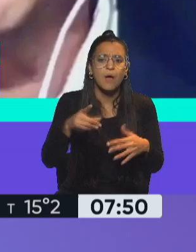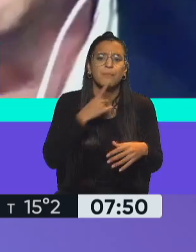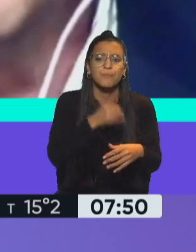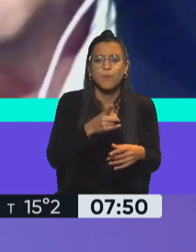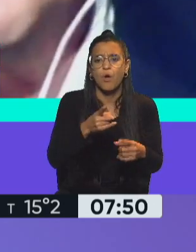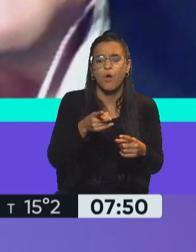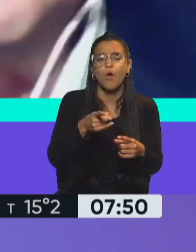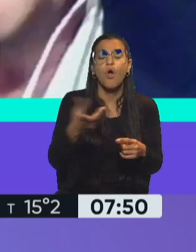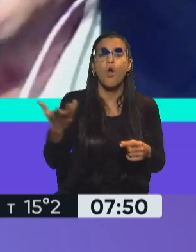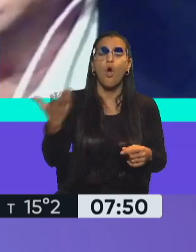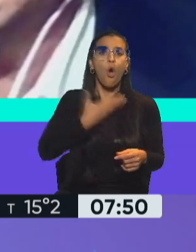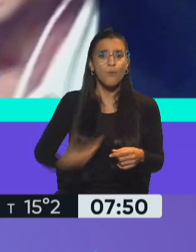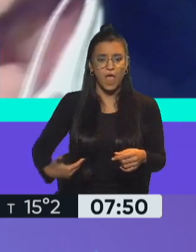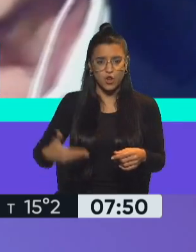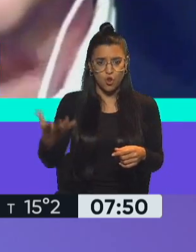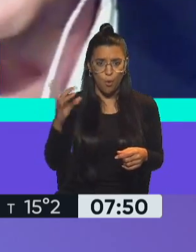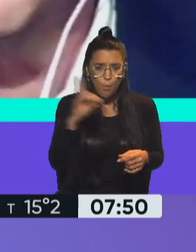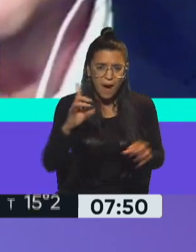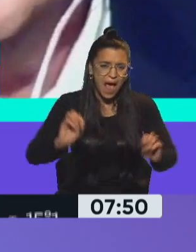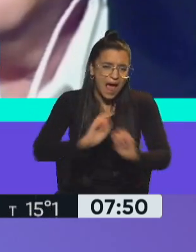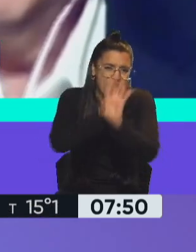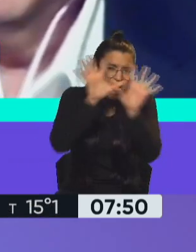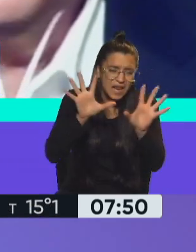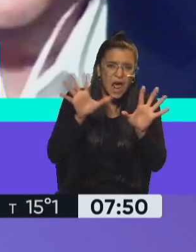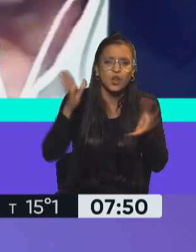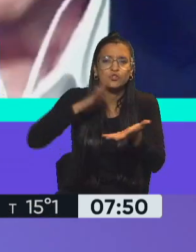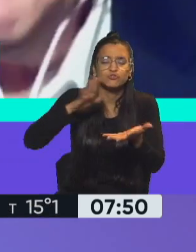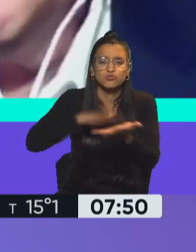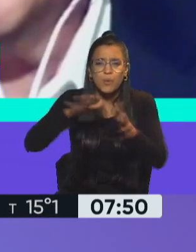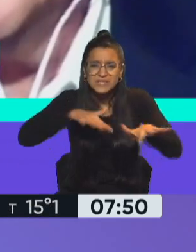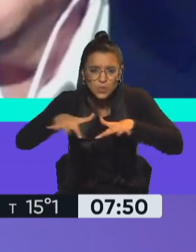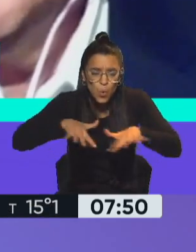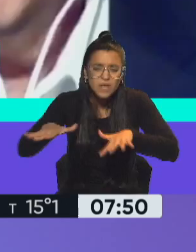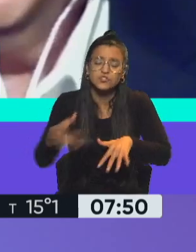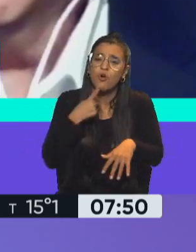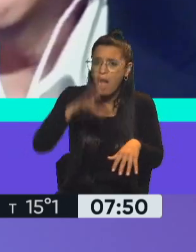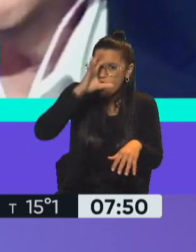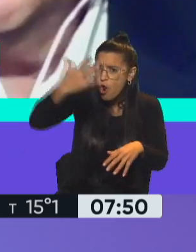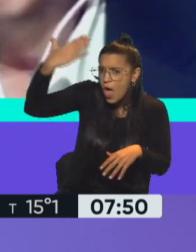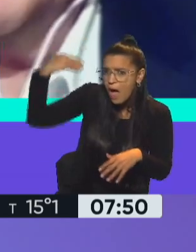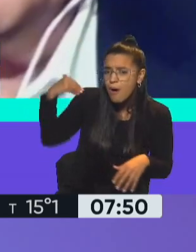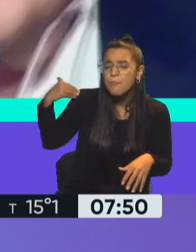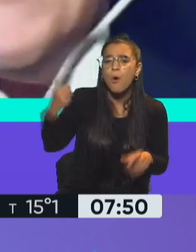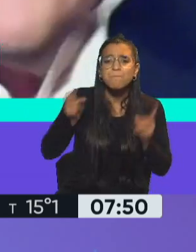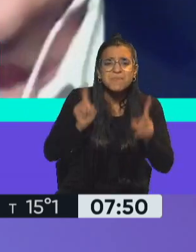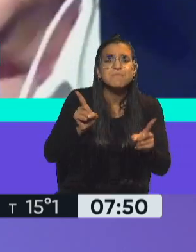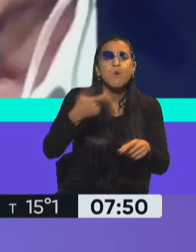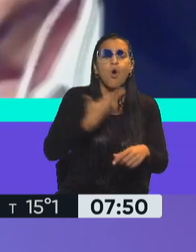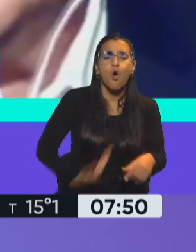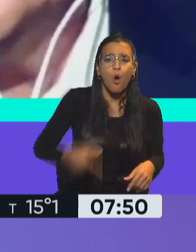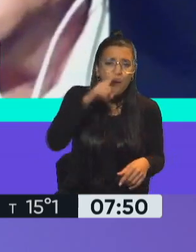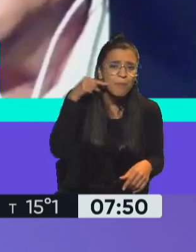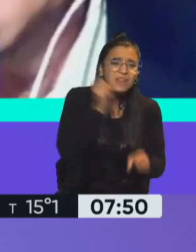del gobierno boliviano para esclarecer todos los hechos. Recordábamos que mientras él